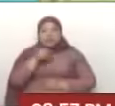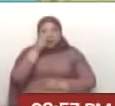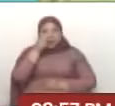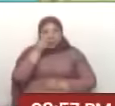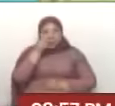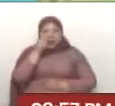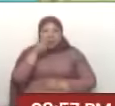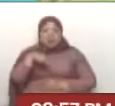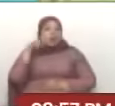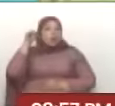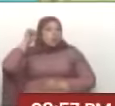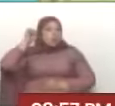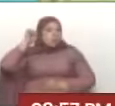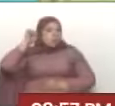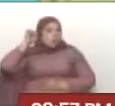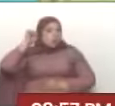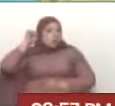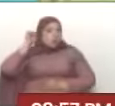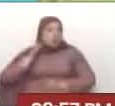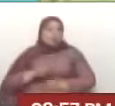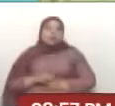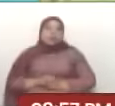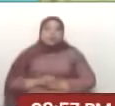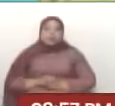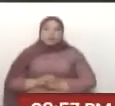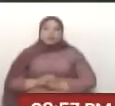del Valle Tillero, Aragua de Maturín.